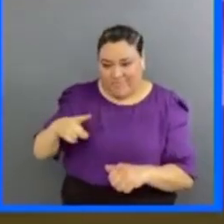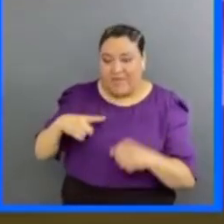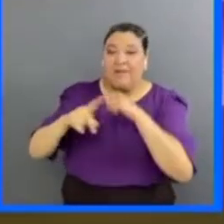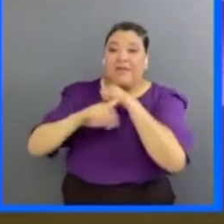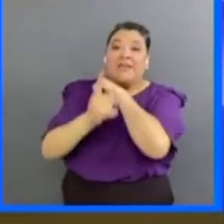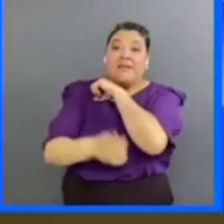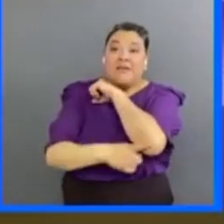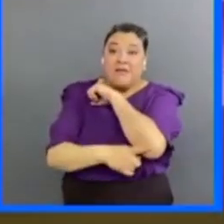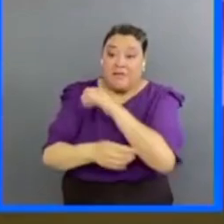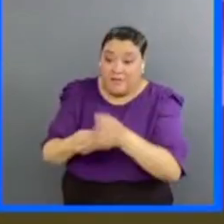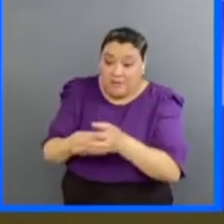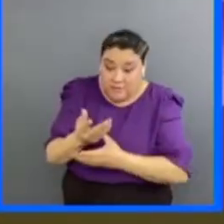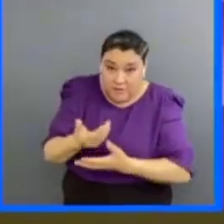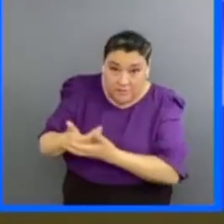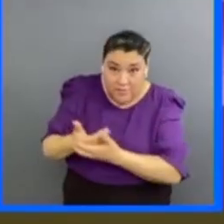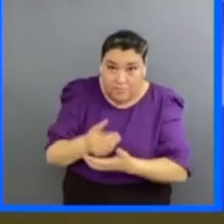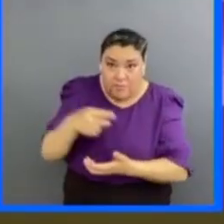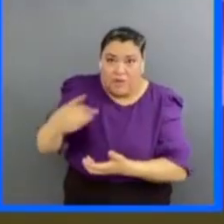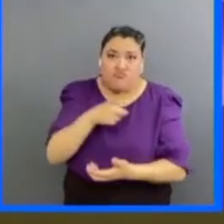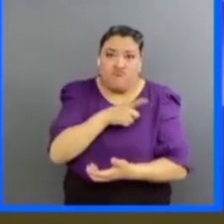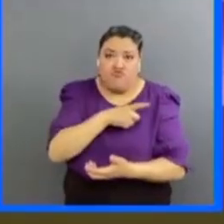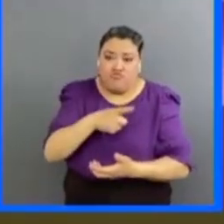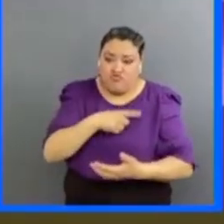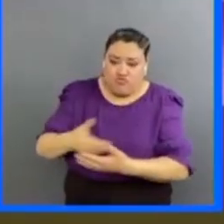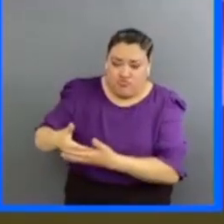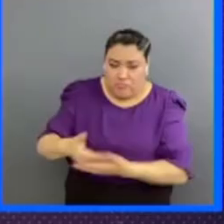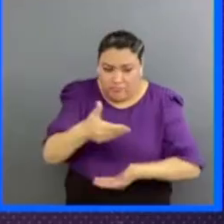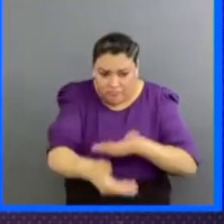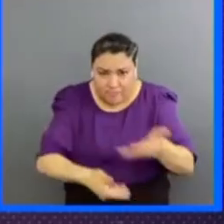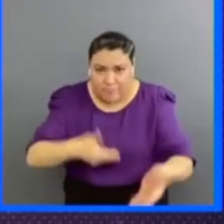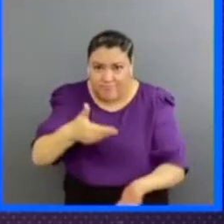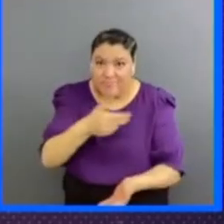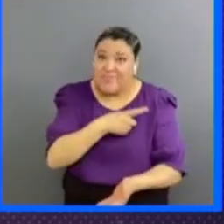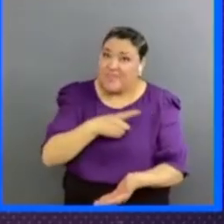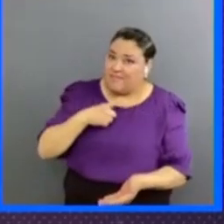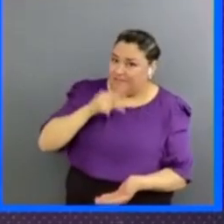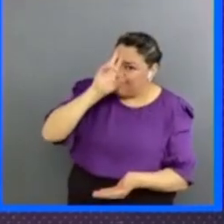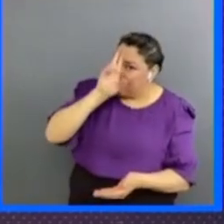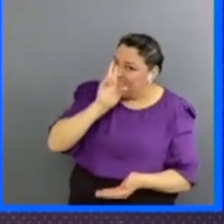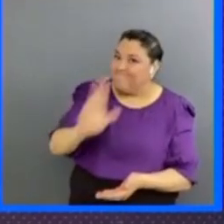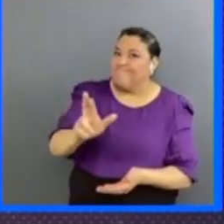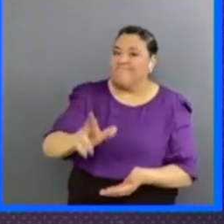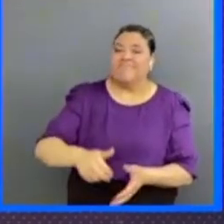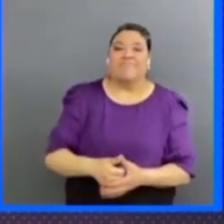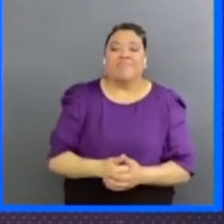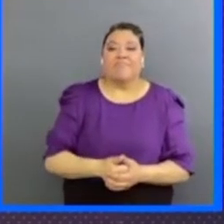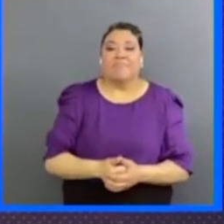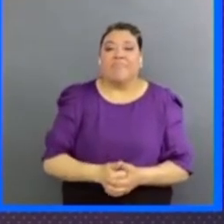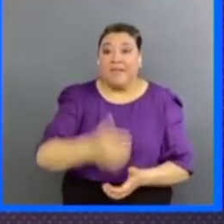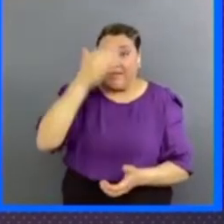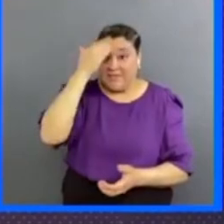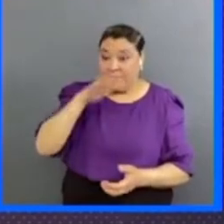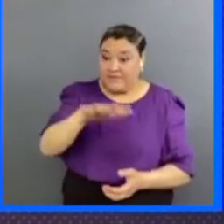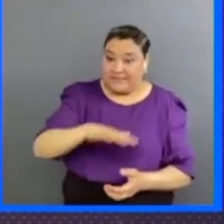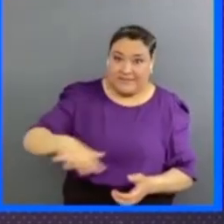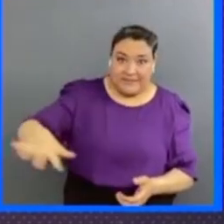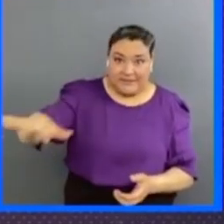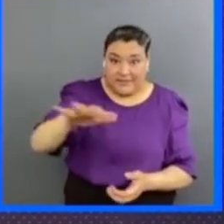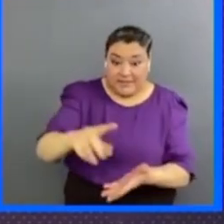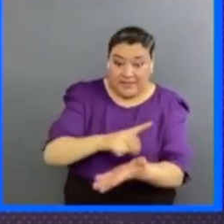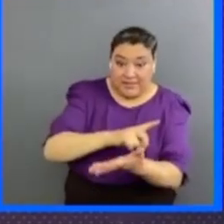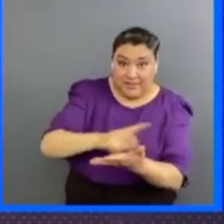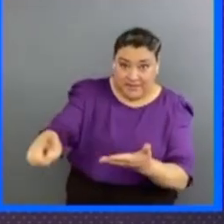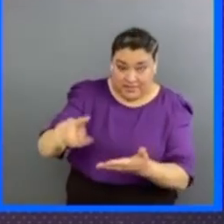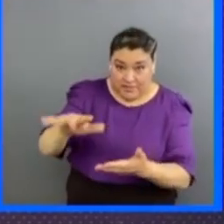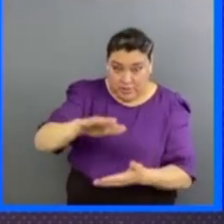practicantes autónomas de servicios de salud. Al reconocer la necesidad de proteger los derechos de los pueblos